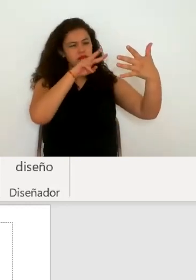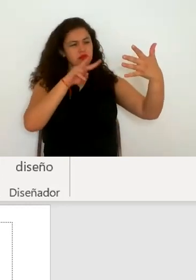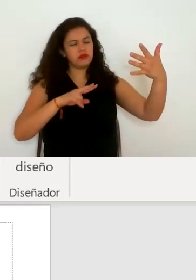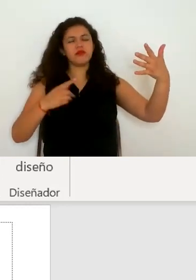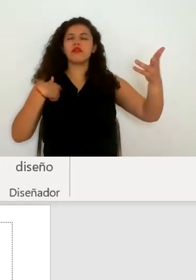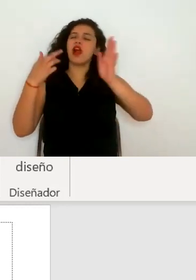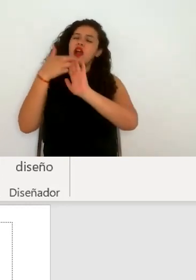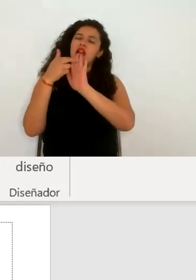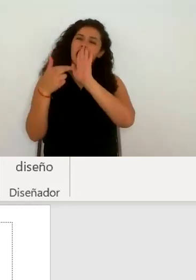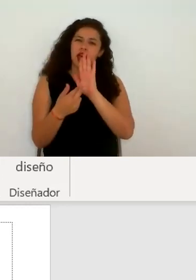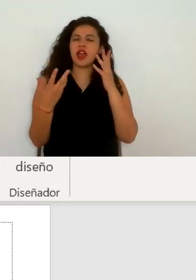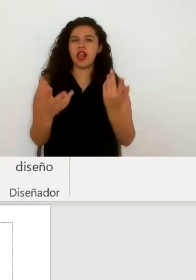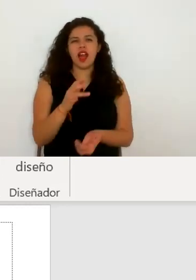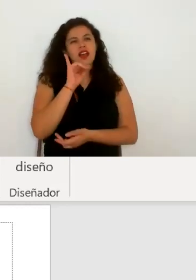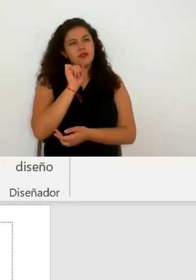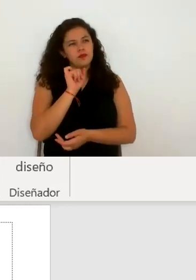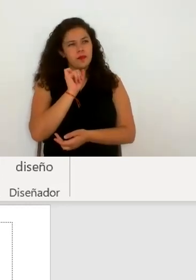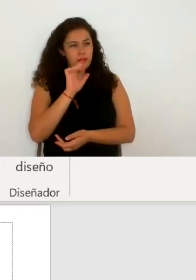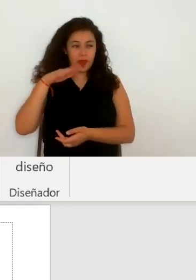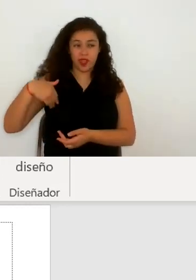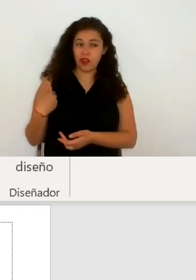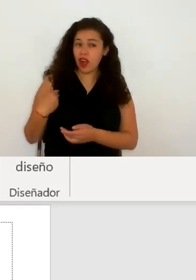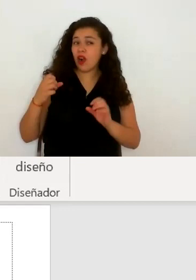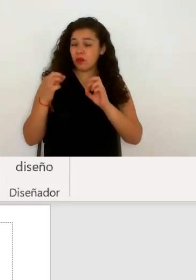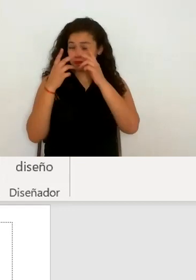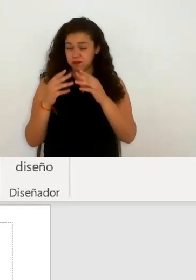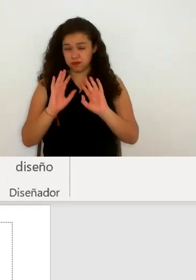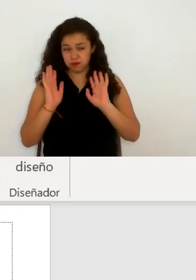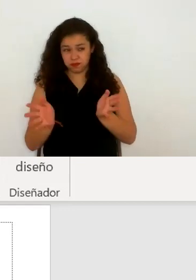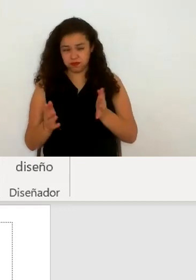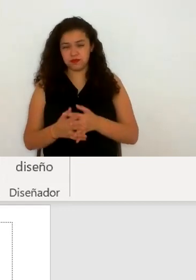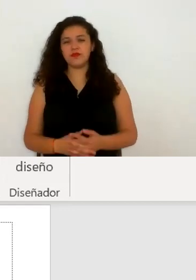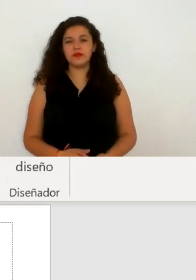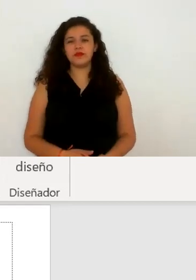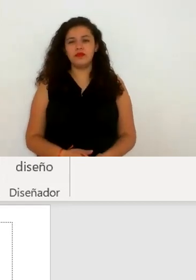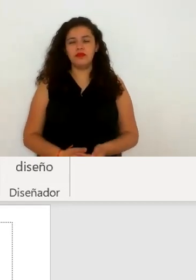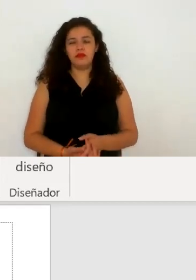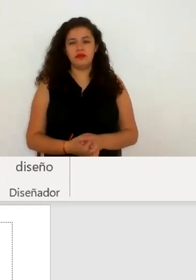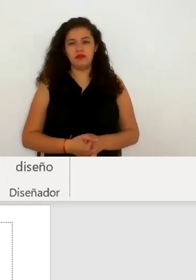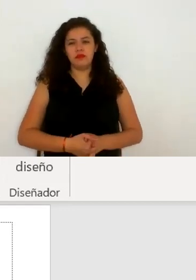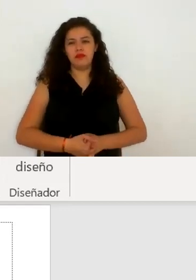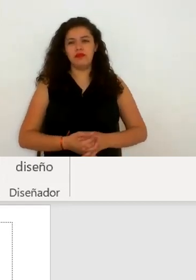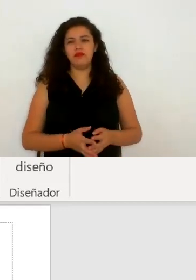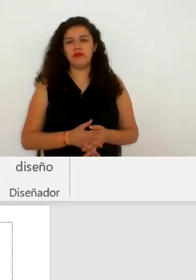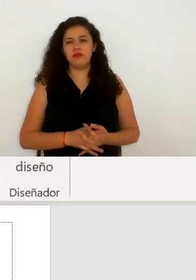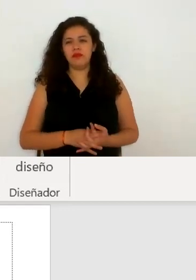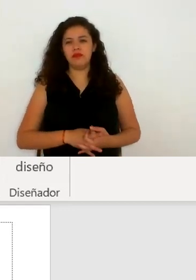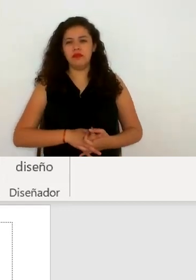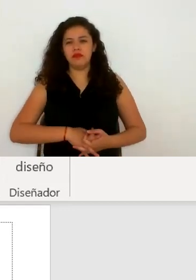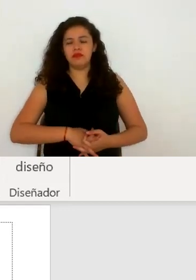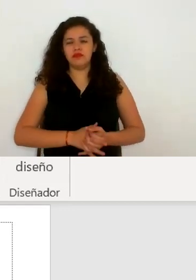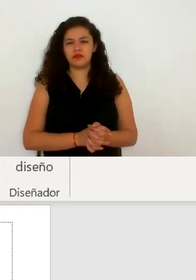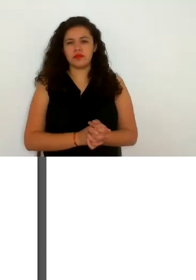establecer si amerita conservación o destrucción. Ahora, yo les mostré